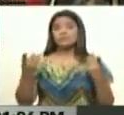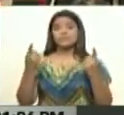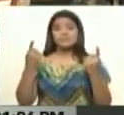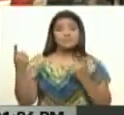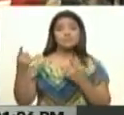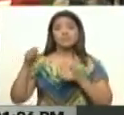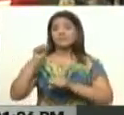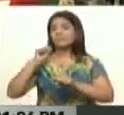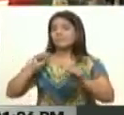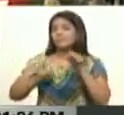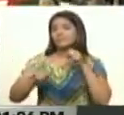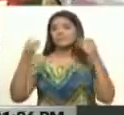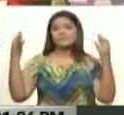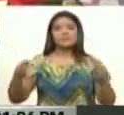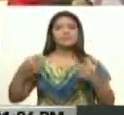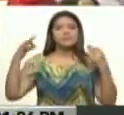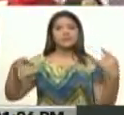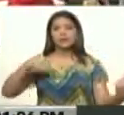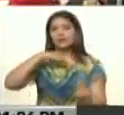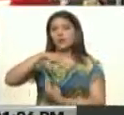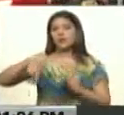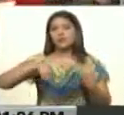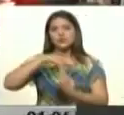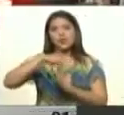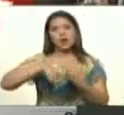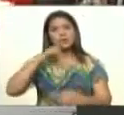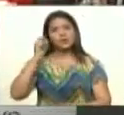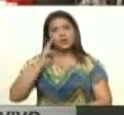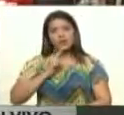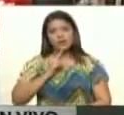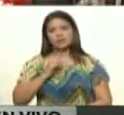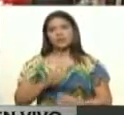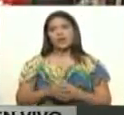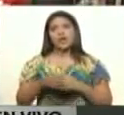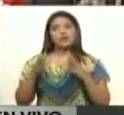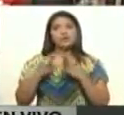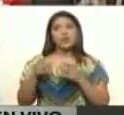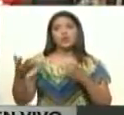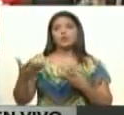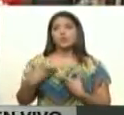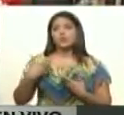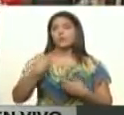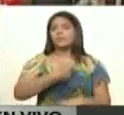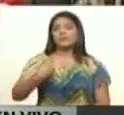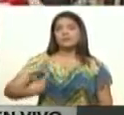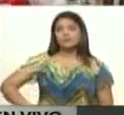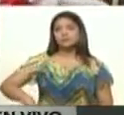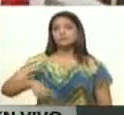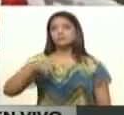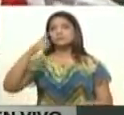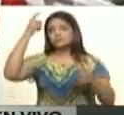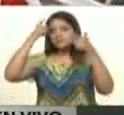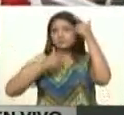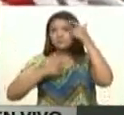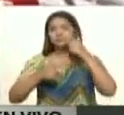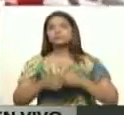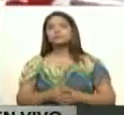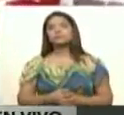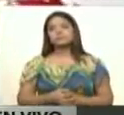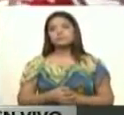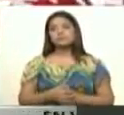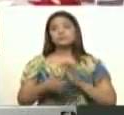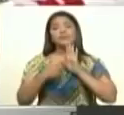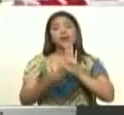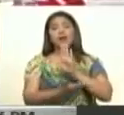defensores incondicionales de la revolución bolivariana, del legado de nuestro comandante supremo Hugo Chávez,